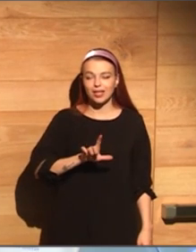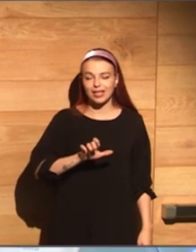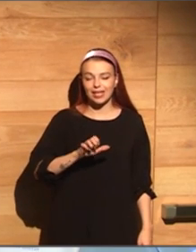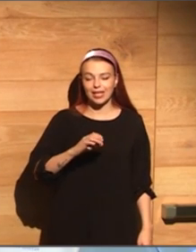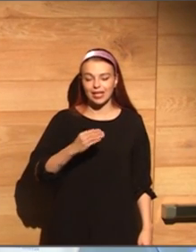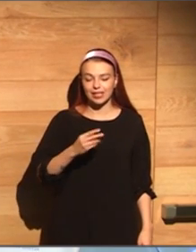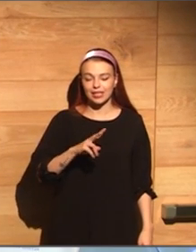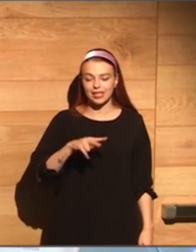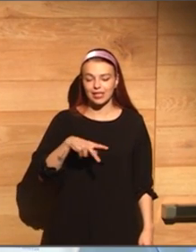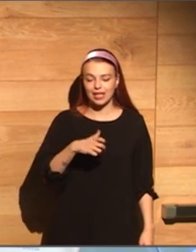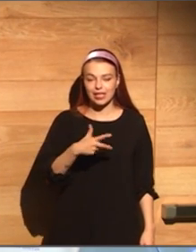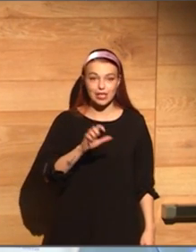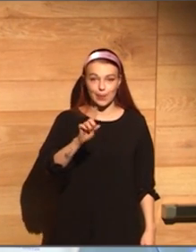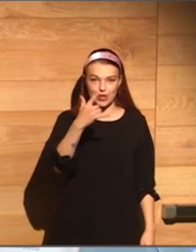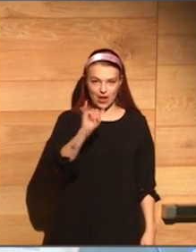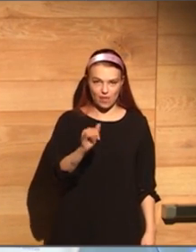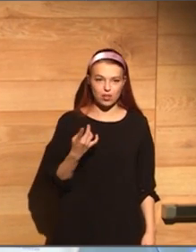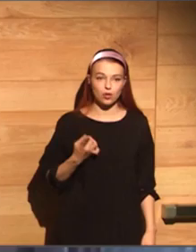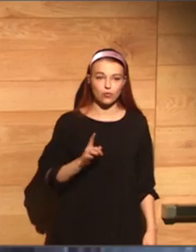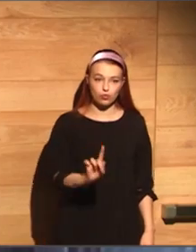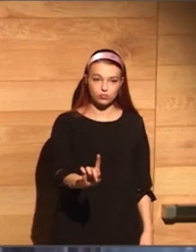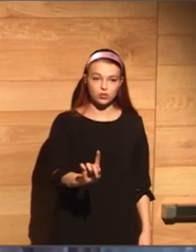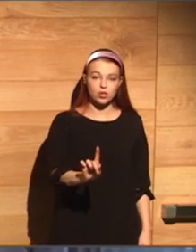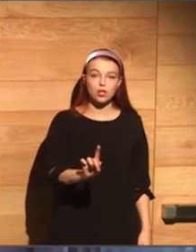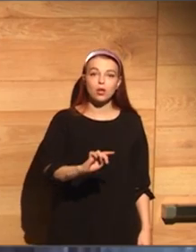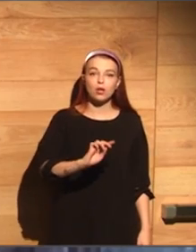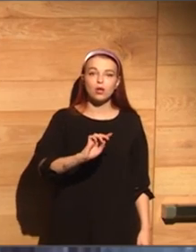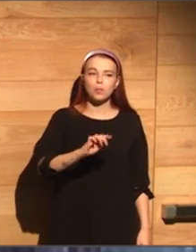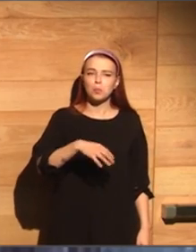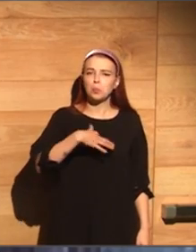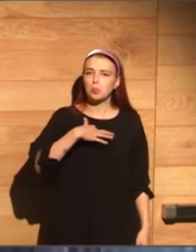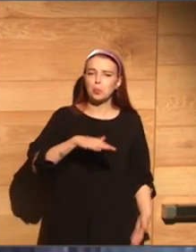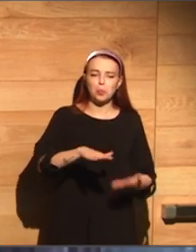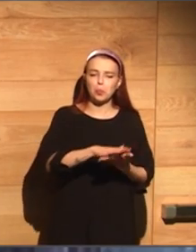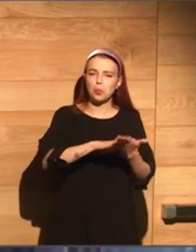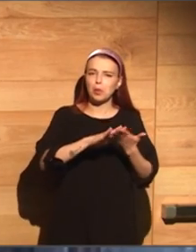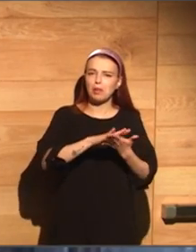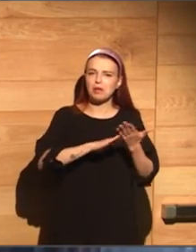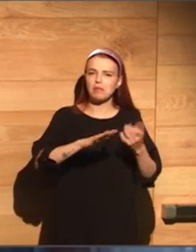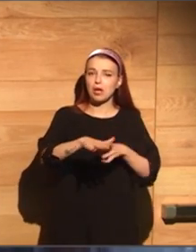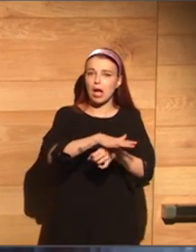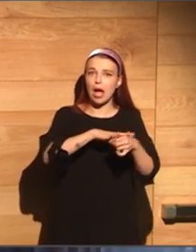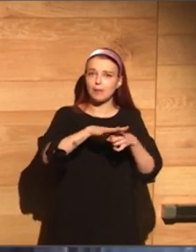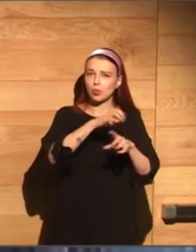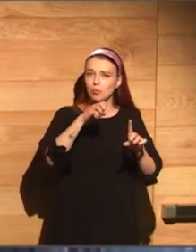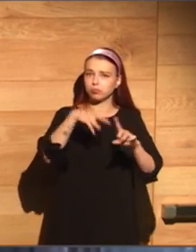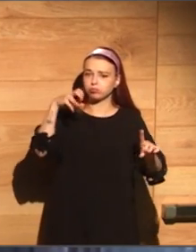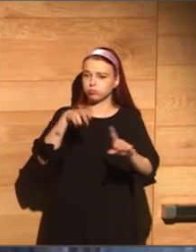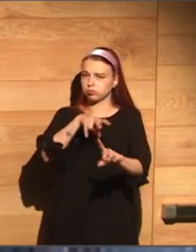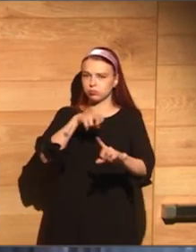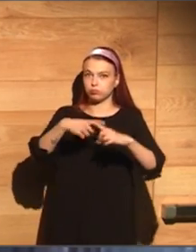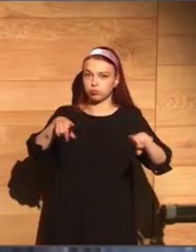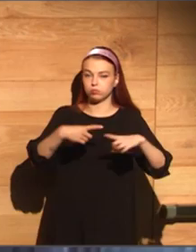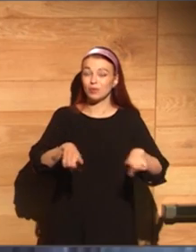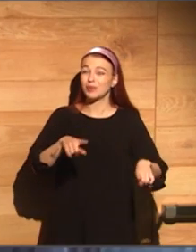Kirkpatrick. Y le podía haber contado desde muchos ámbitos, desde muchas perspectivas. Pero él de lo que